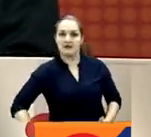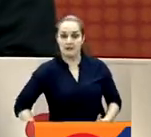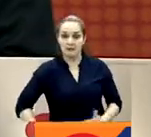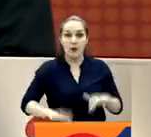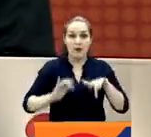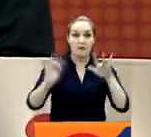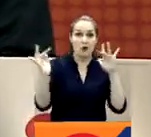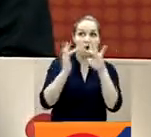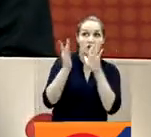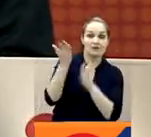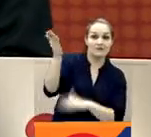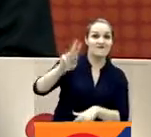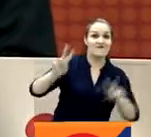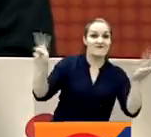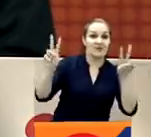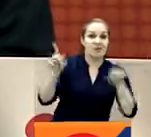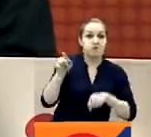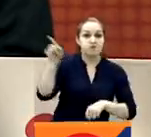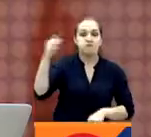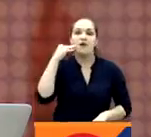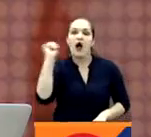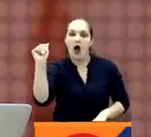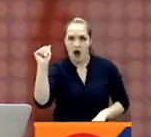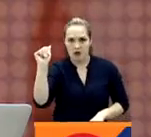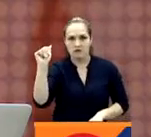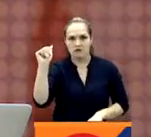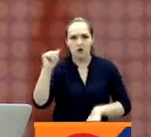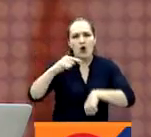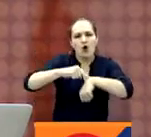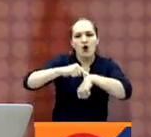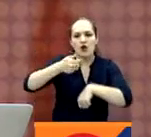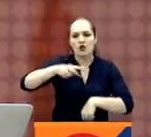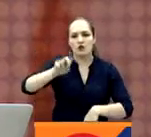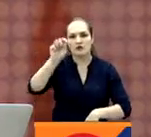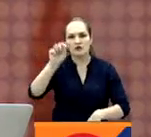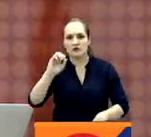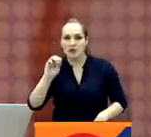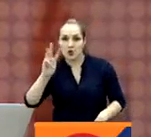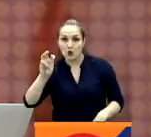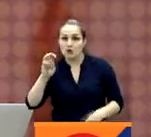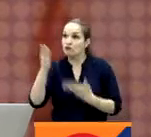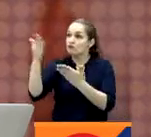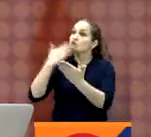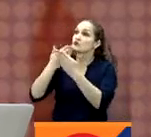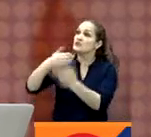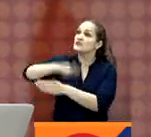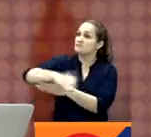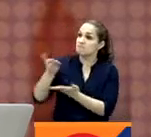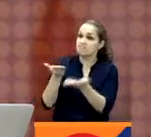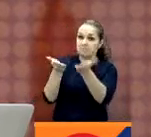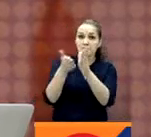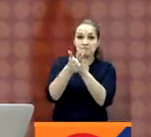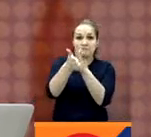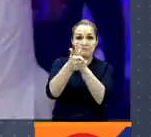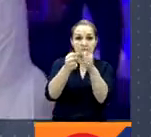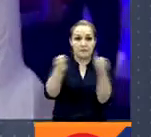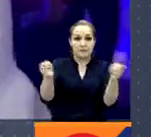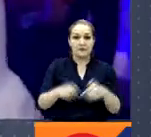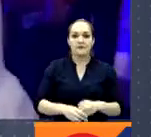12:08 minutos de la tarde, con Stephanie Valencia, enviada especial de RTVC Noticias. Stephanie, muy buenas tardes. Adelante, la escuchamos.